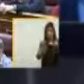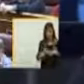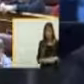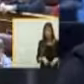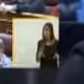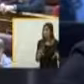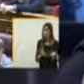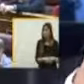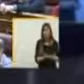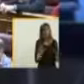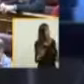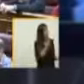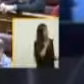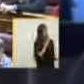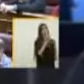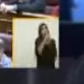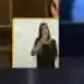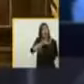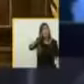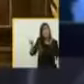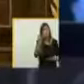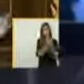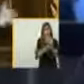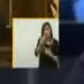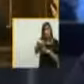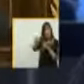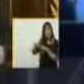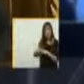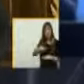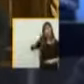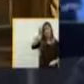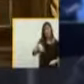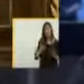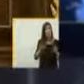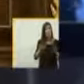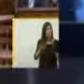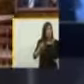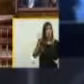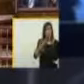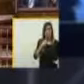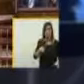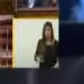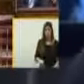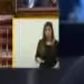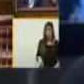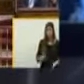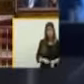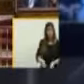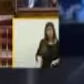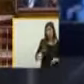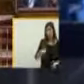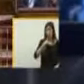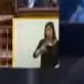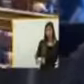una, sí, se puede ver un montón de veces. Por tanto, él acepta la investidura con esa finalidad. Se le estalla entre las manos cuando Podemos le pide la